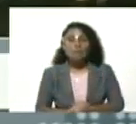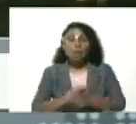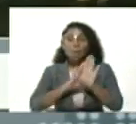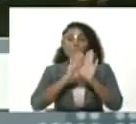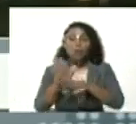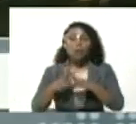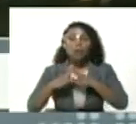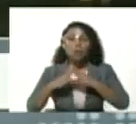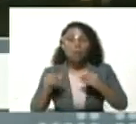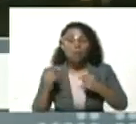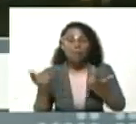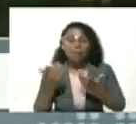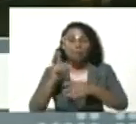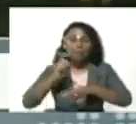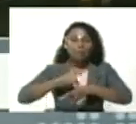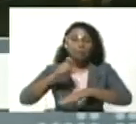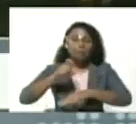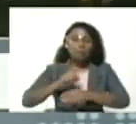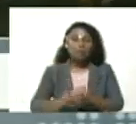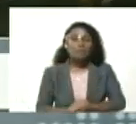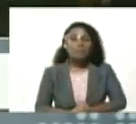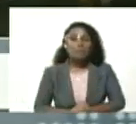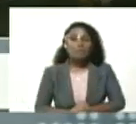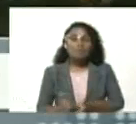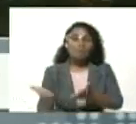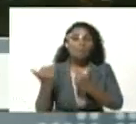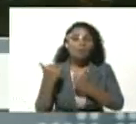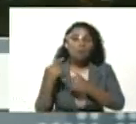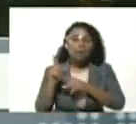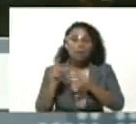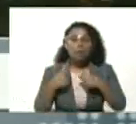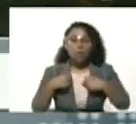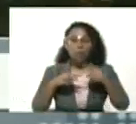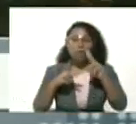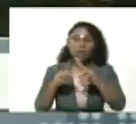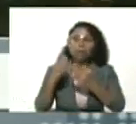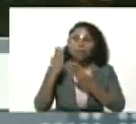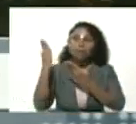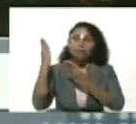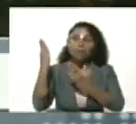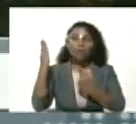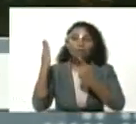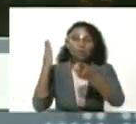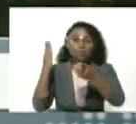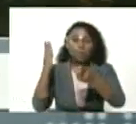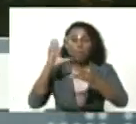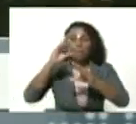a todo el que necesite de apoyo. Ahí vi las imágenes, mientras tú hablabas,